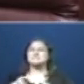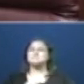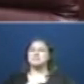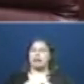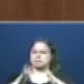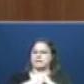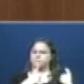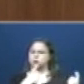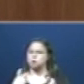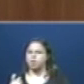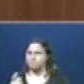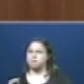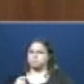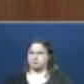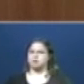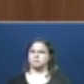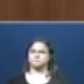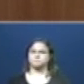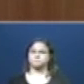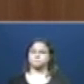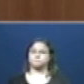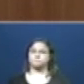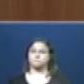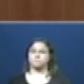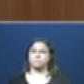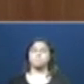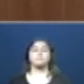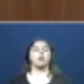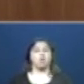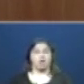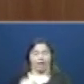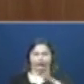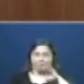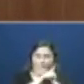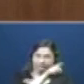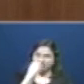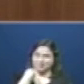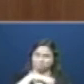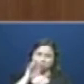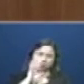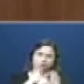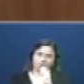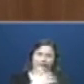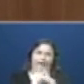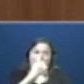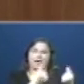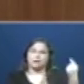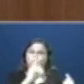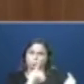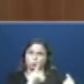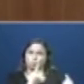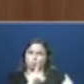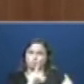estábamos necesitando algunos de todos estos avances de estos años se están